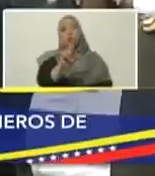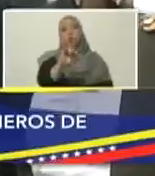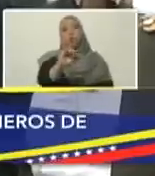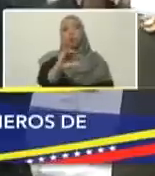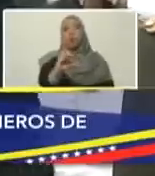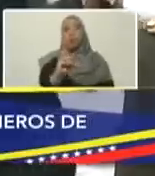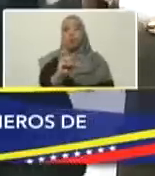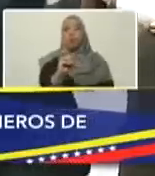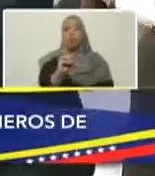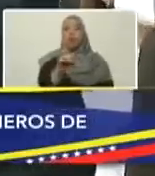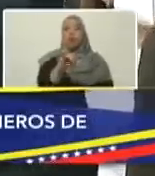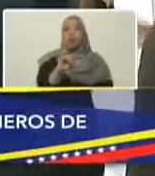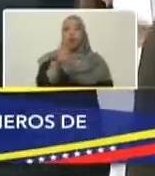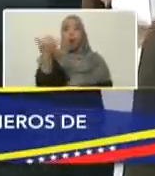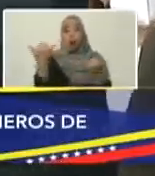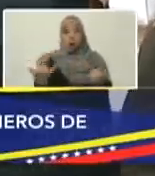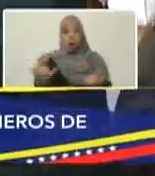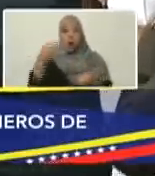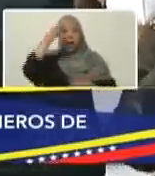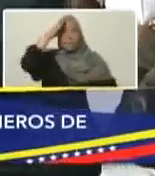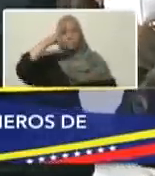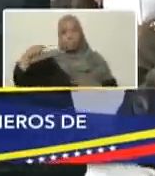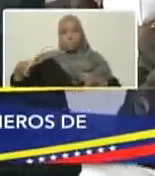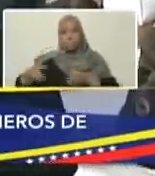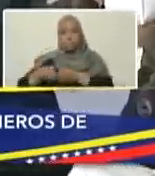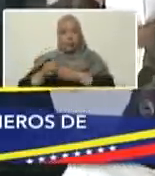Hoy comandante del ejército.